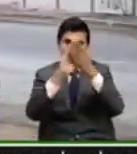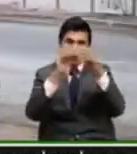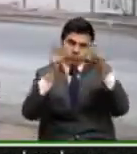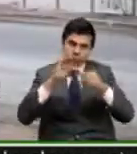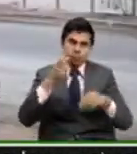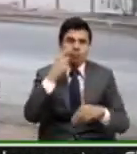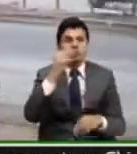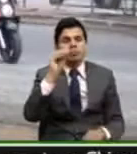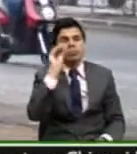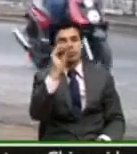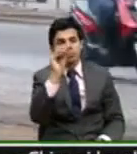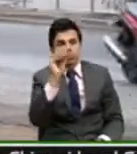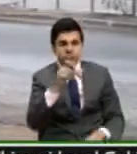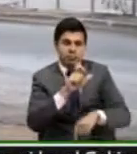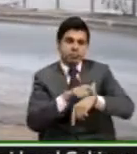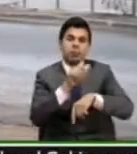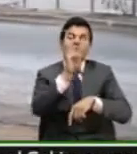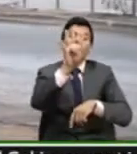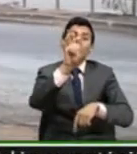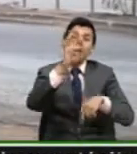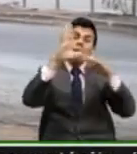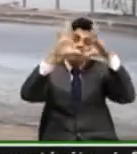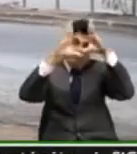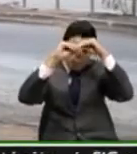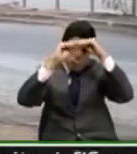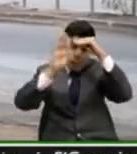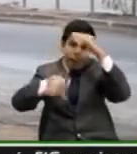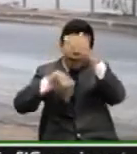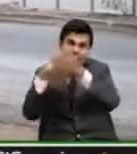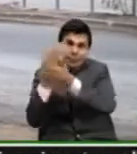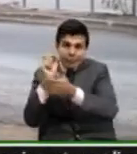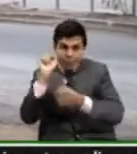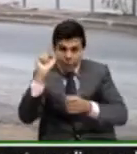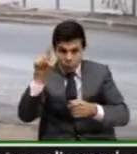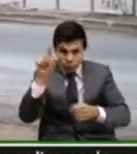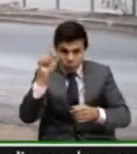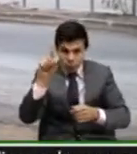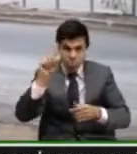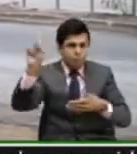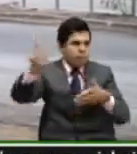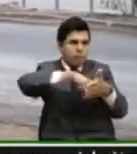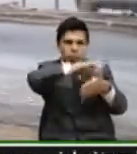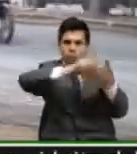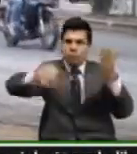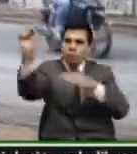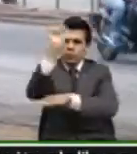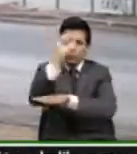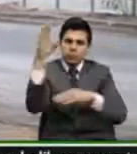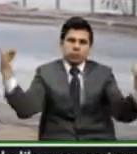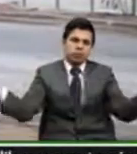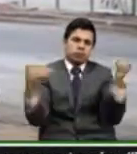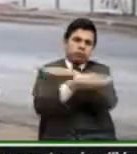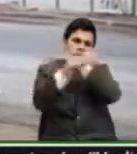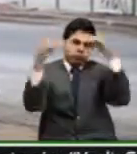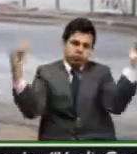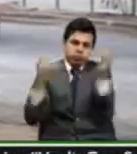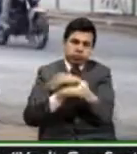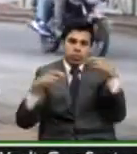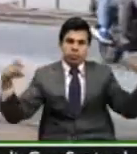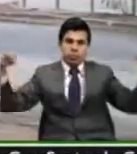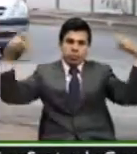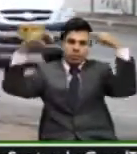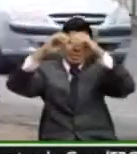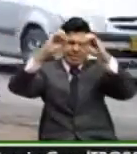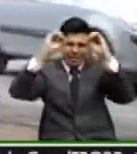recordarles que después de las nueve hasta las 11 no podrán transitar en este lugar ni peatonalmente así